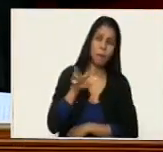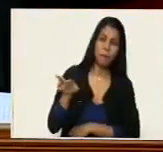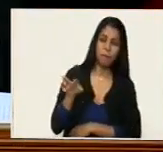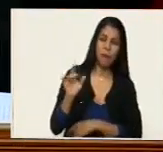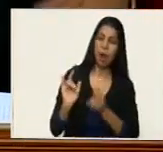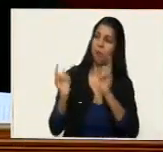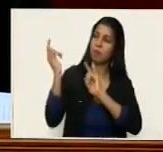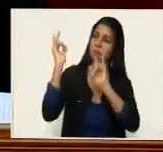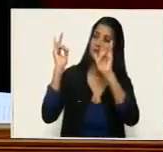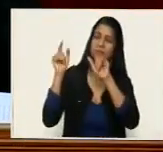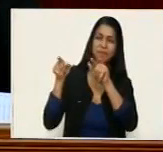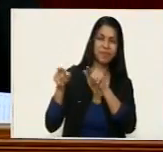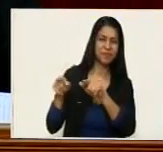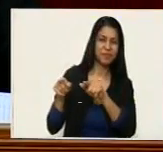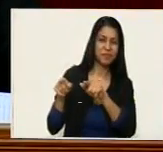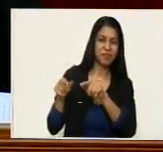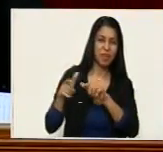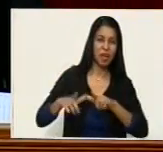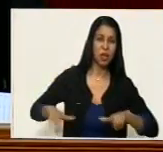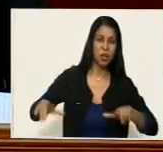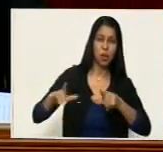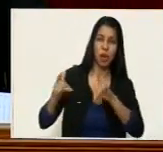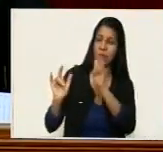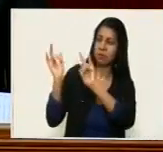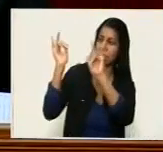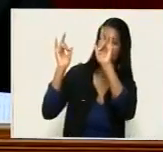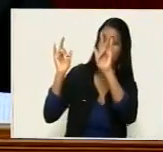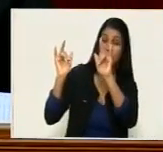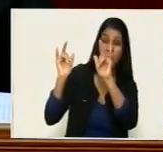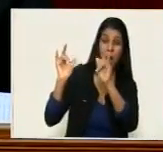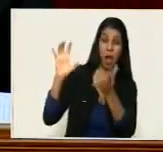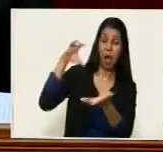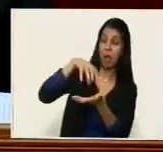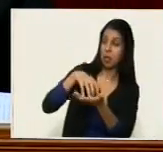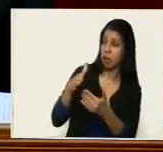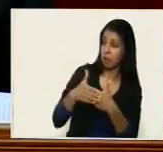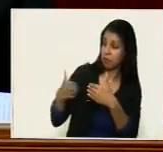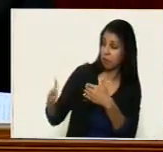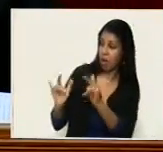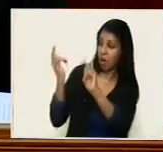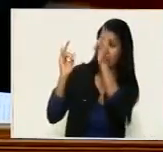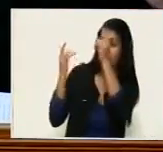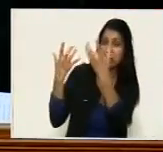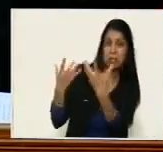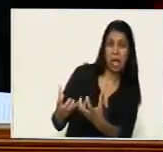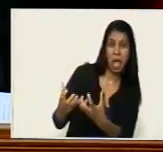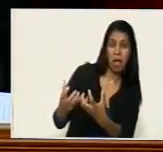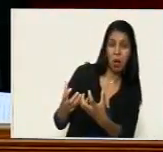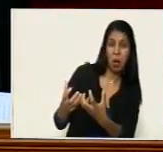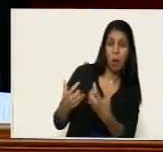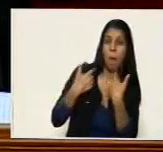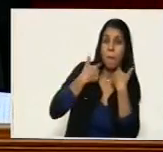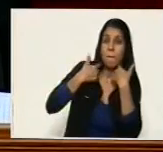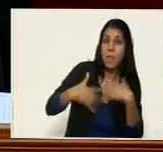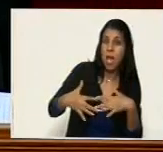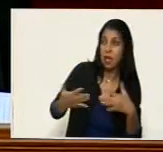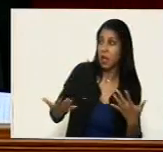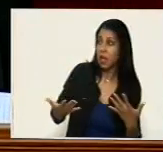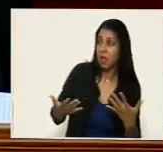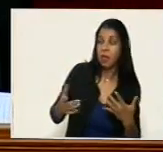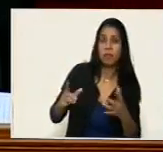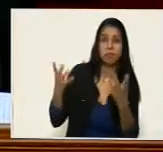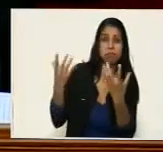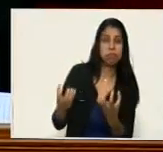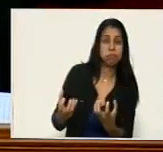aquí, de este espacio, ¿vale? La dejaron perder, qué desastre, Dios. Se robaron hasta las manillas de